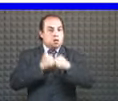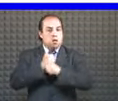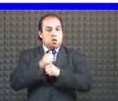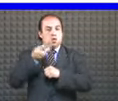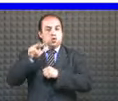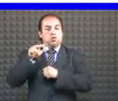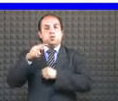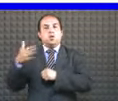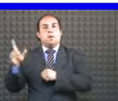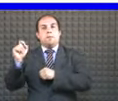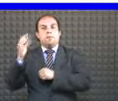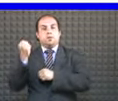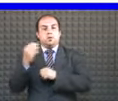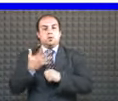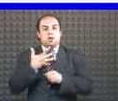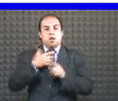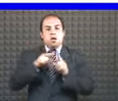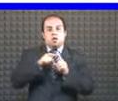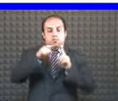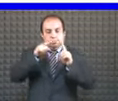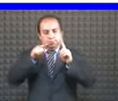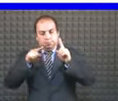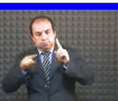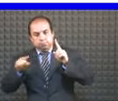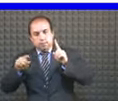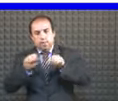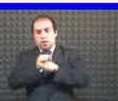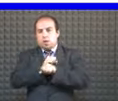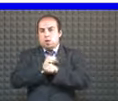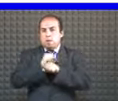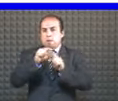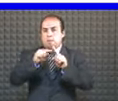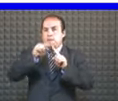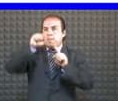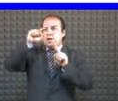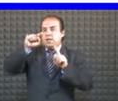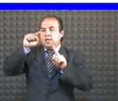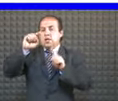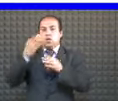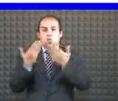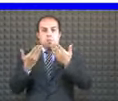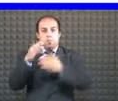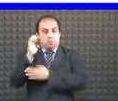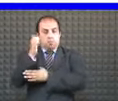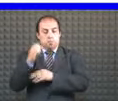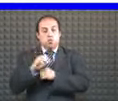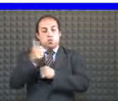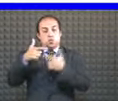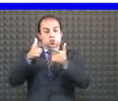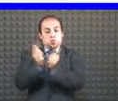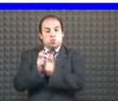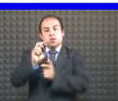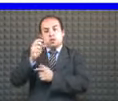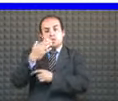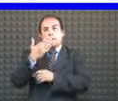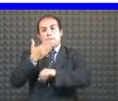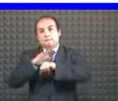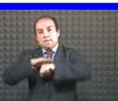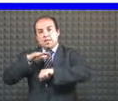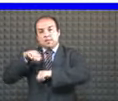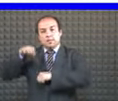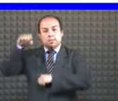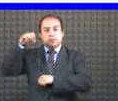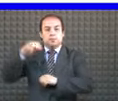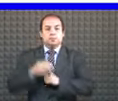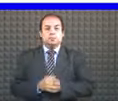29 también con una inflexión y muy ligeramente arriba del máximo que llegó a tener en enero. Y todos los otros grupos, 30 y más años en